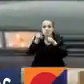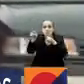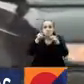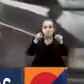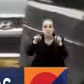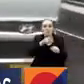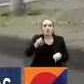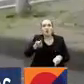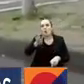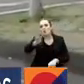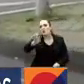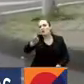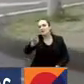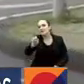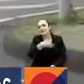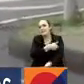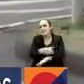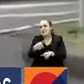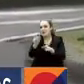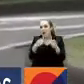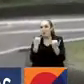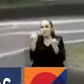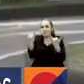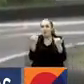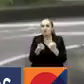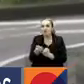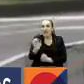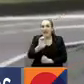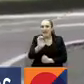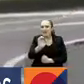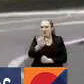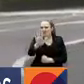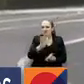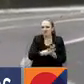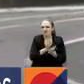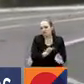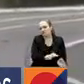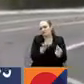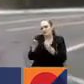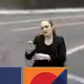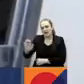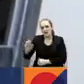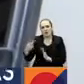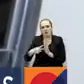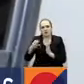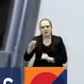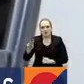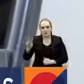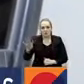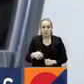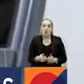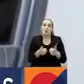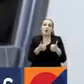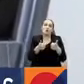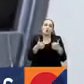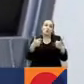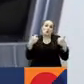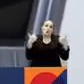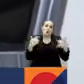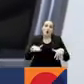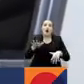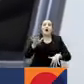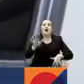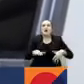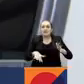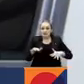les vence el pase en enero de 2022. Tendrán un nuevo plazo hasta enero de 2024. Muy bueno porque hay momentos que de